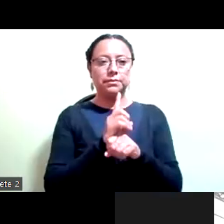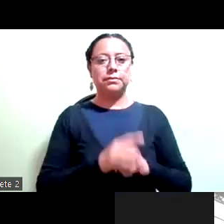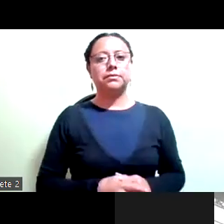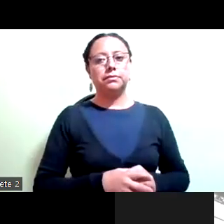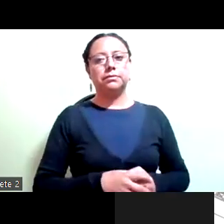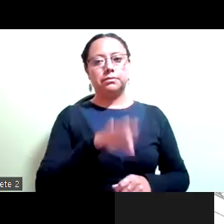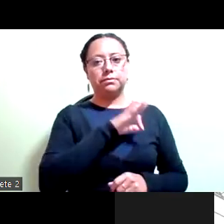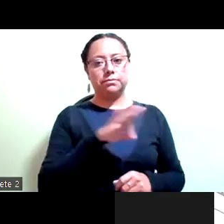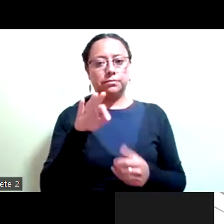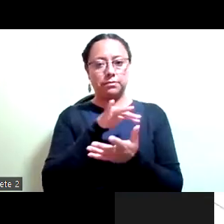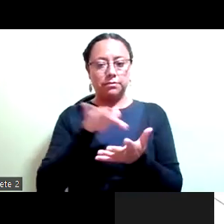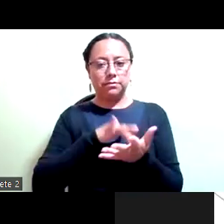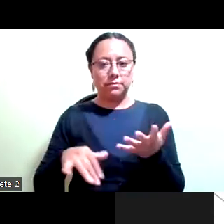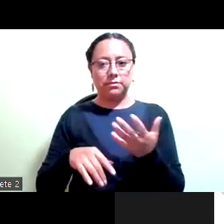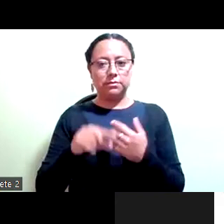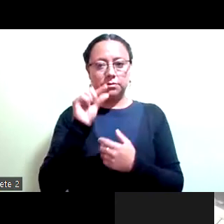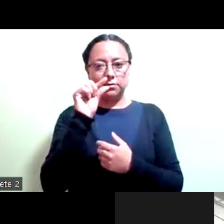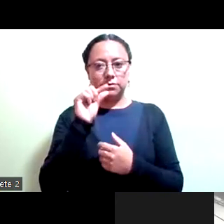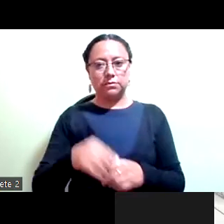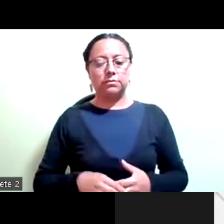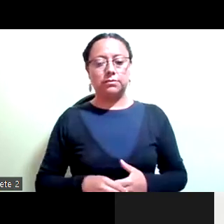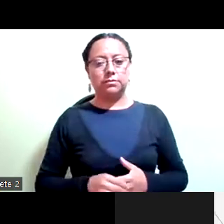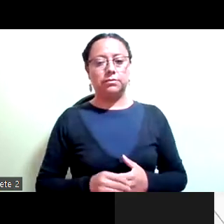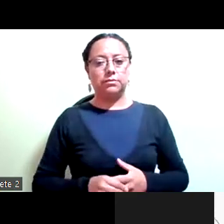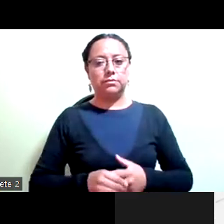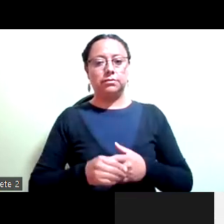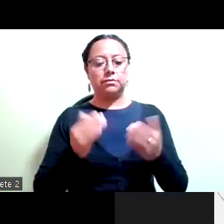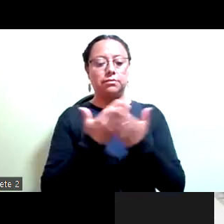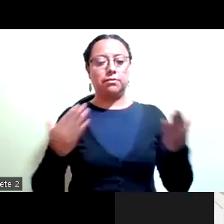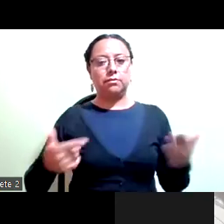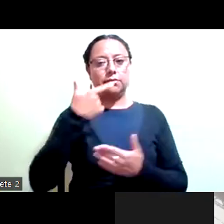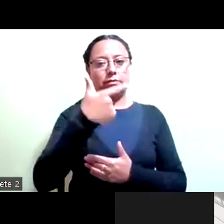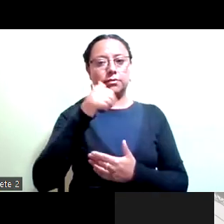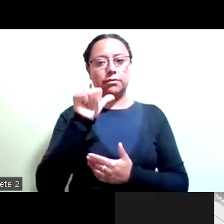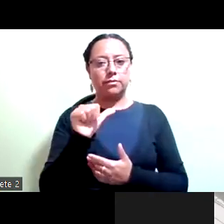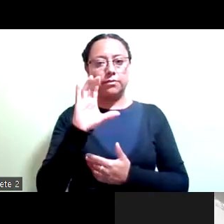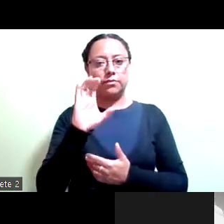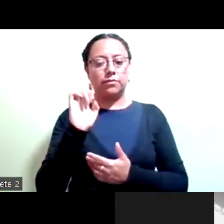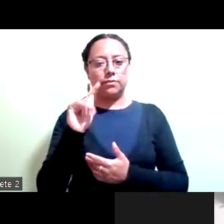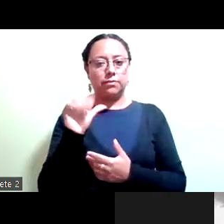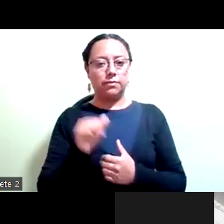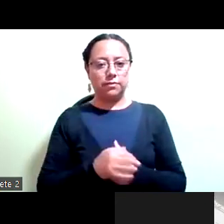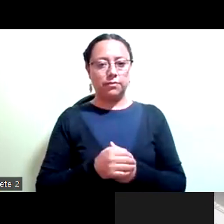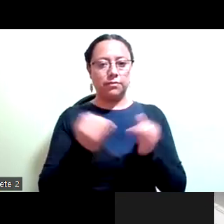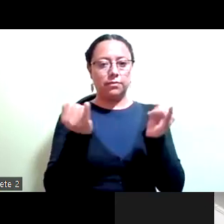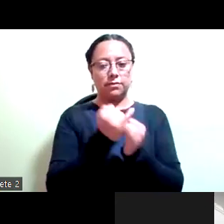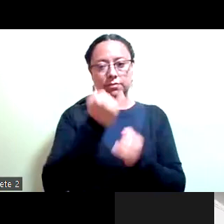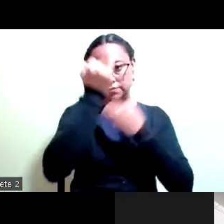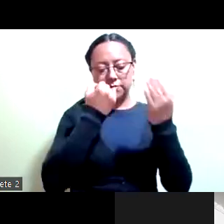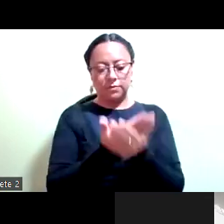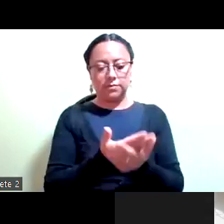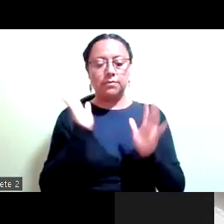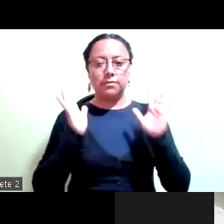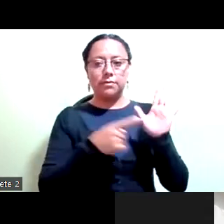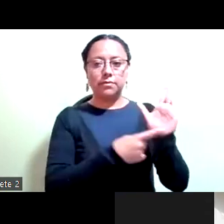un poco referente a la Gaceta y a las iniciativas que se han presentado.